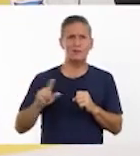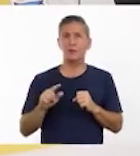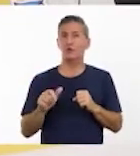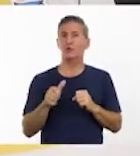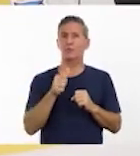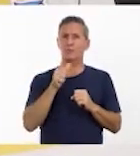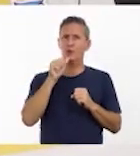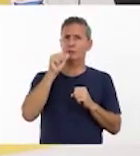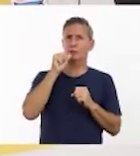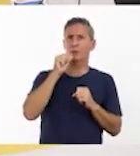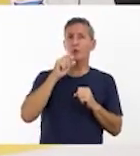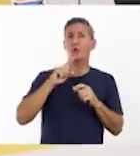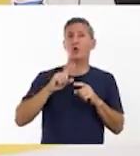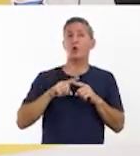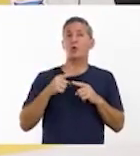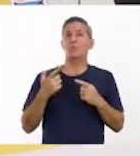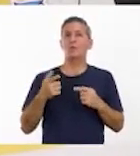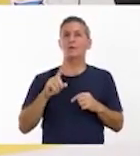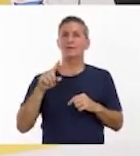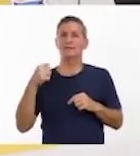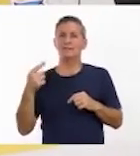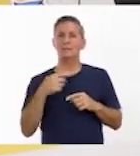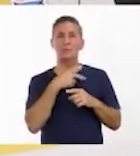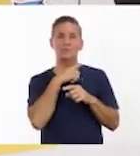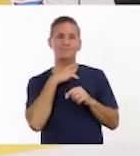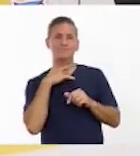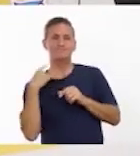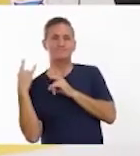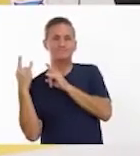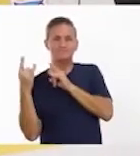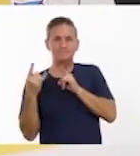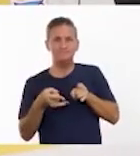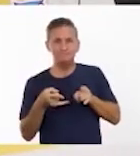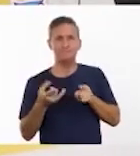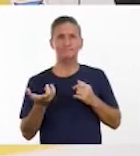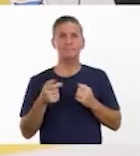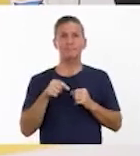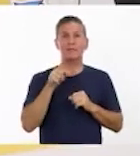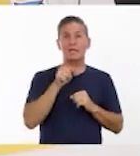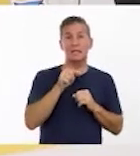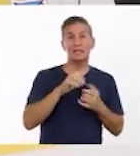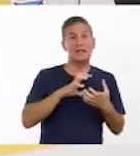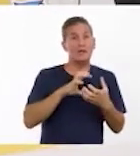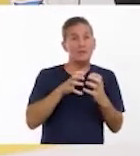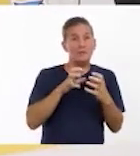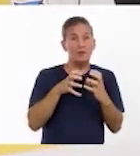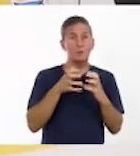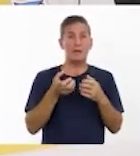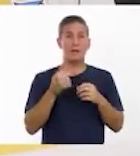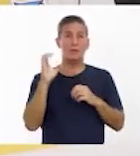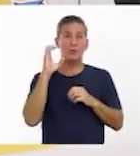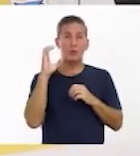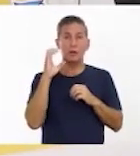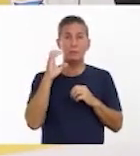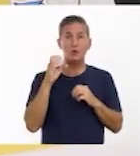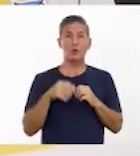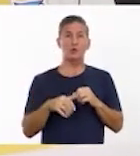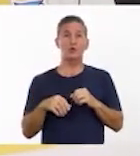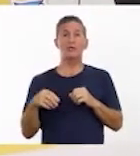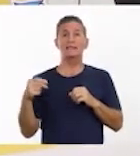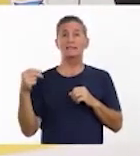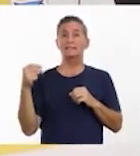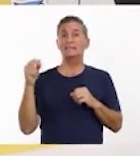puede producir hasta la muerte. Vemos que cuando están formados por carbono, hidrógeno